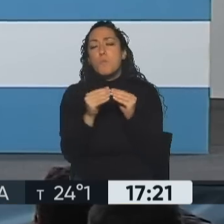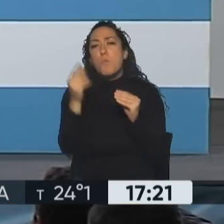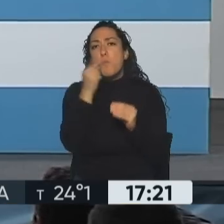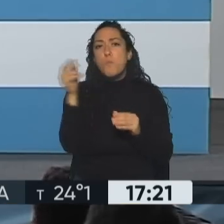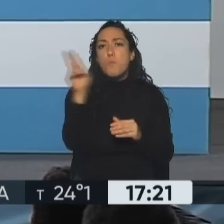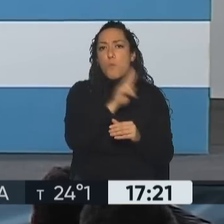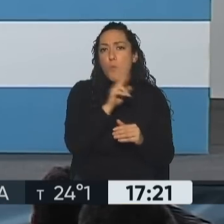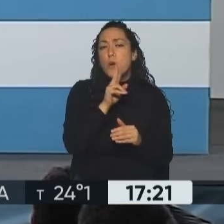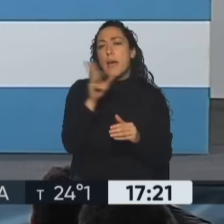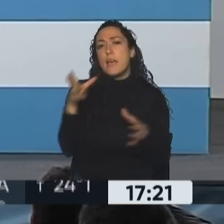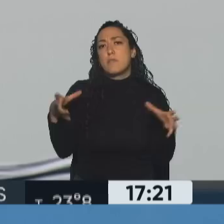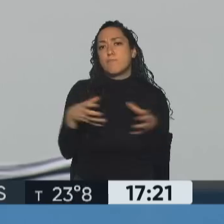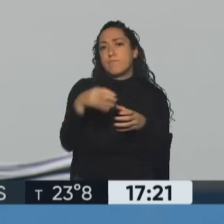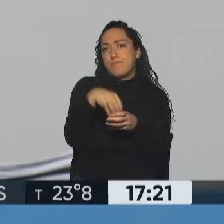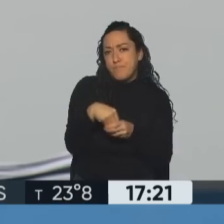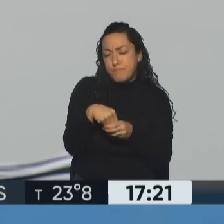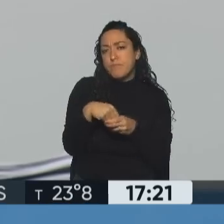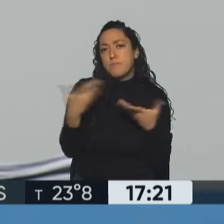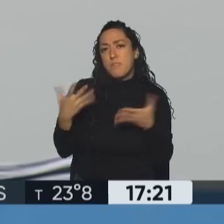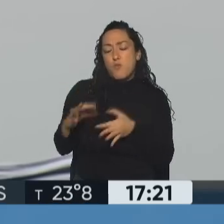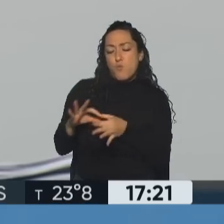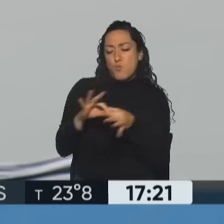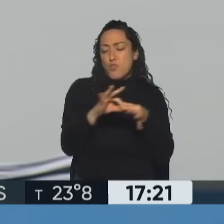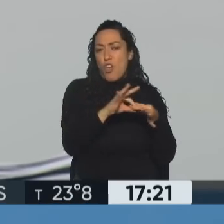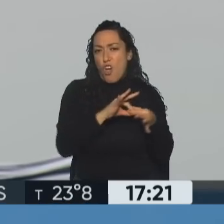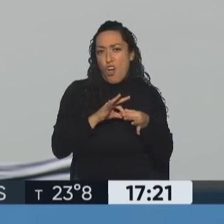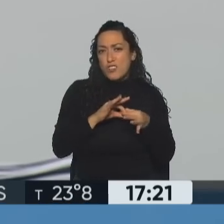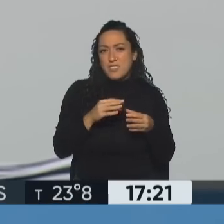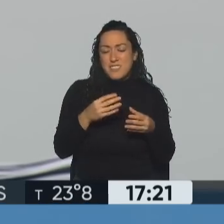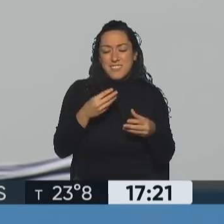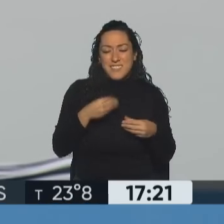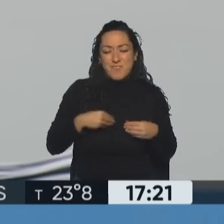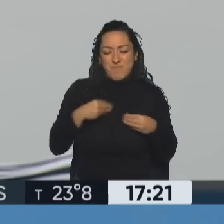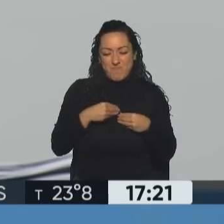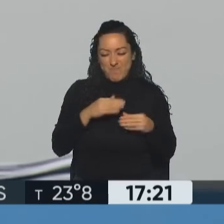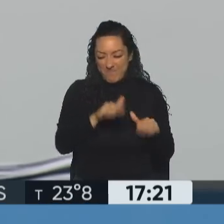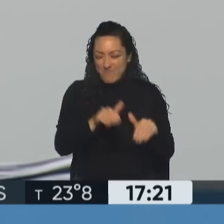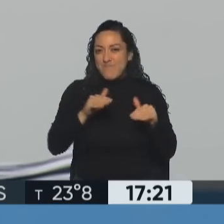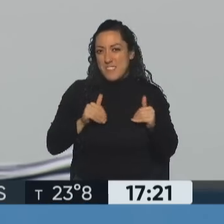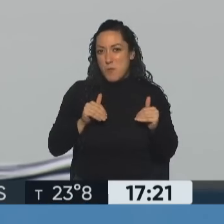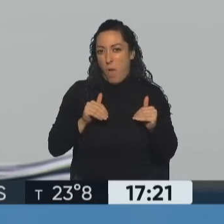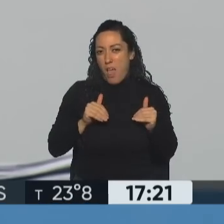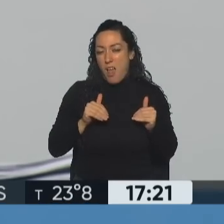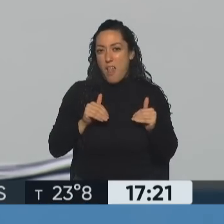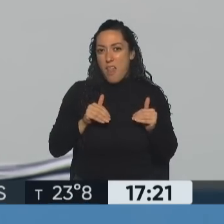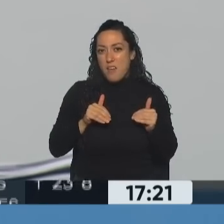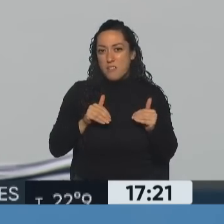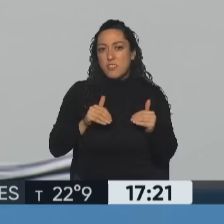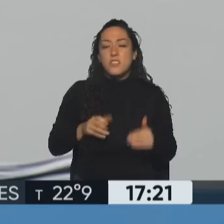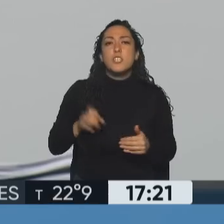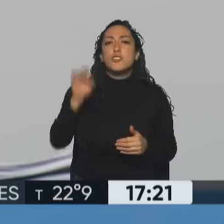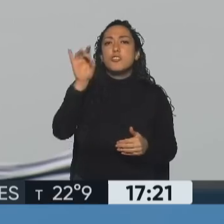la CTA, con la cual nos une y nos identifica no solamente